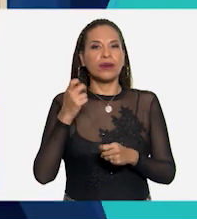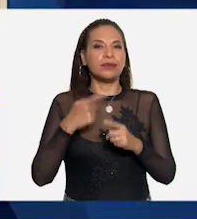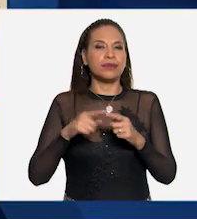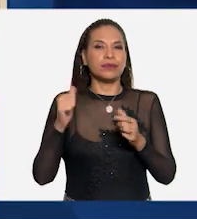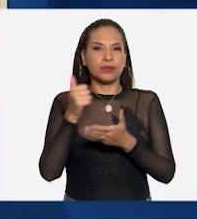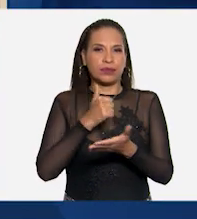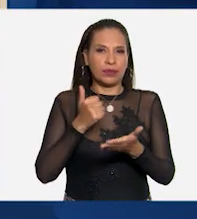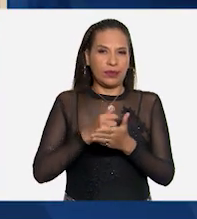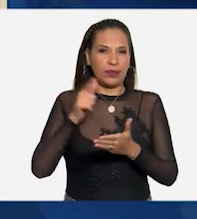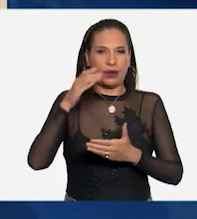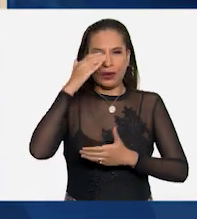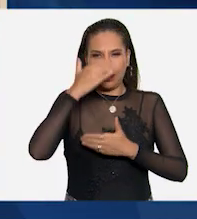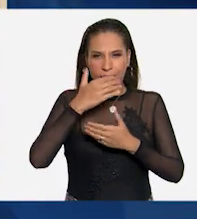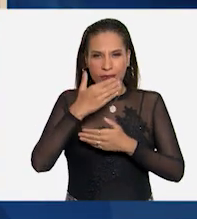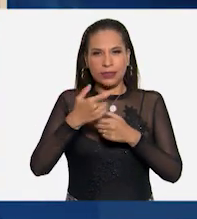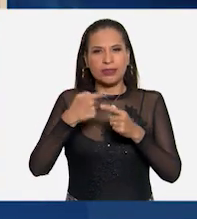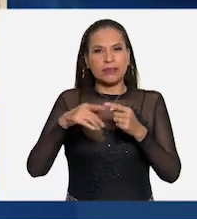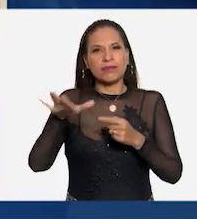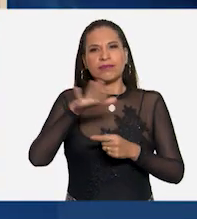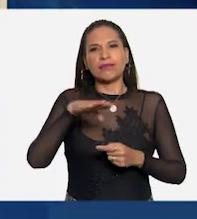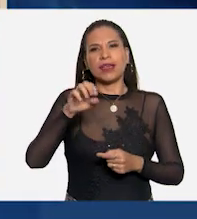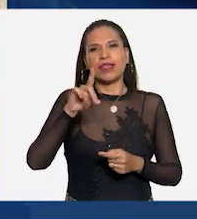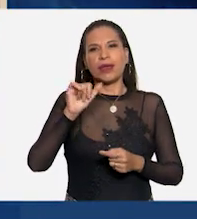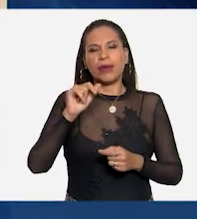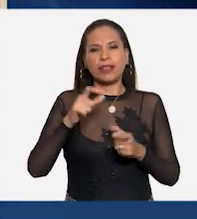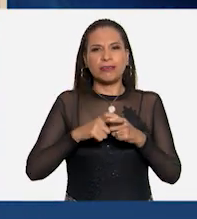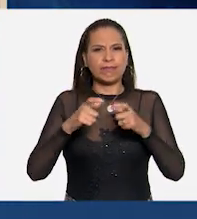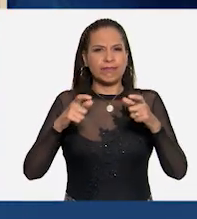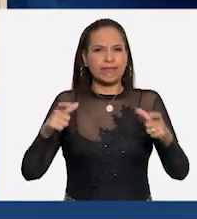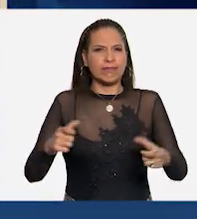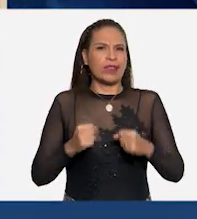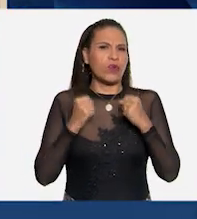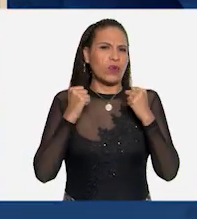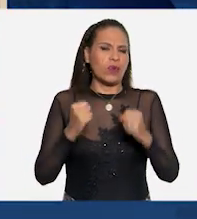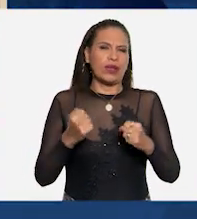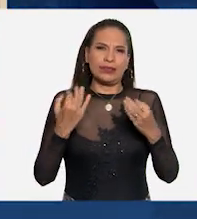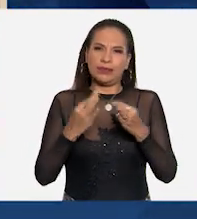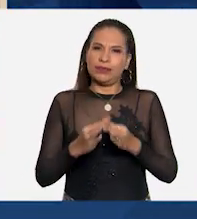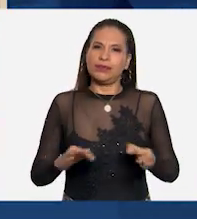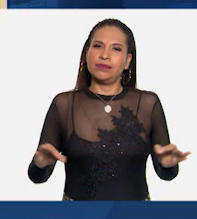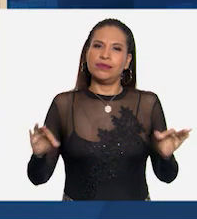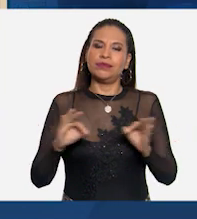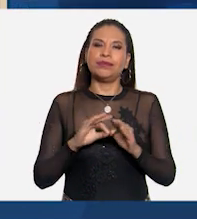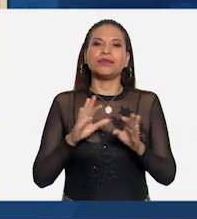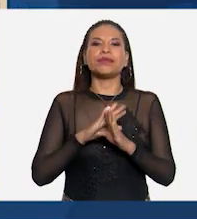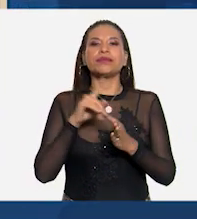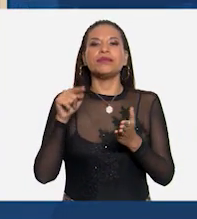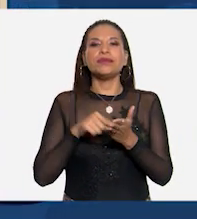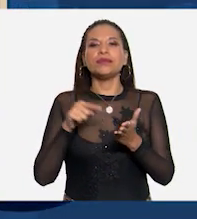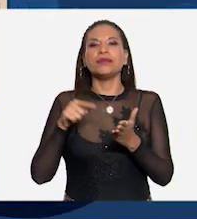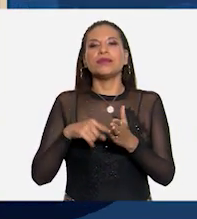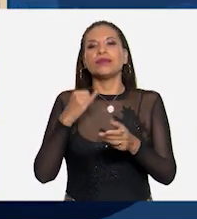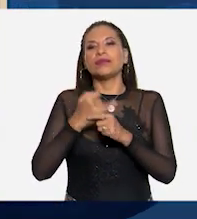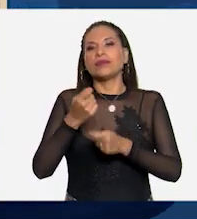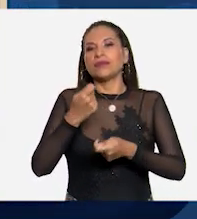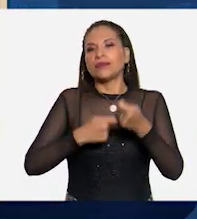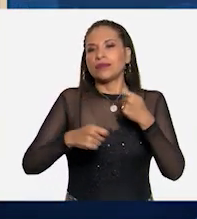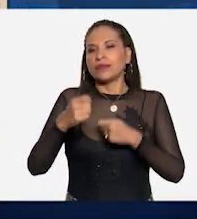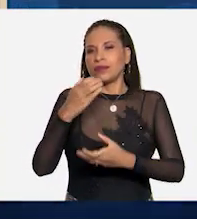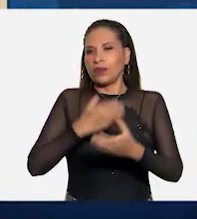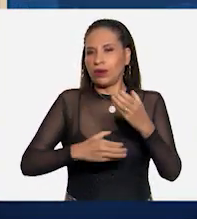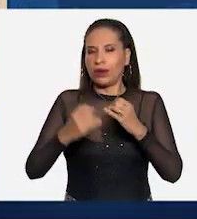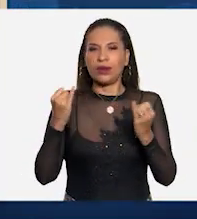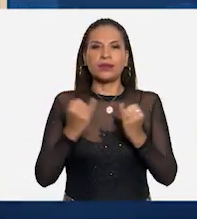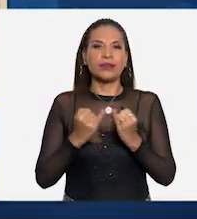ciudades medievales crecieron y se fortalecieron. Cobraron importancia como lugares de los intercambios comerciales,